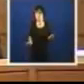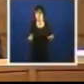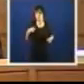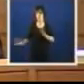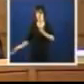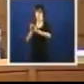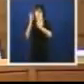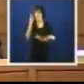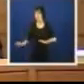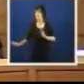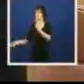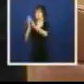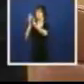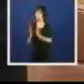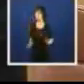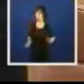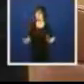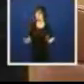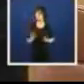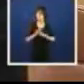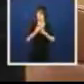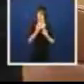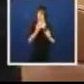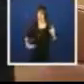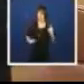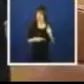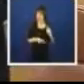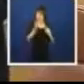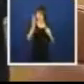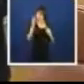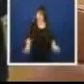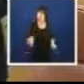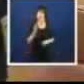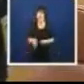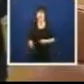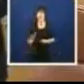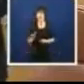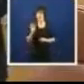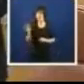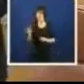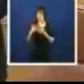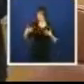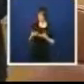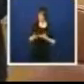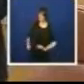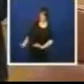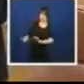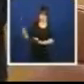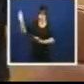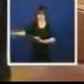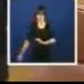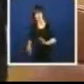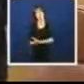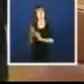de acordo con vostede. O que está pasando en Santiago non é normal. Esa frase é unha demostración da